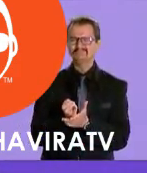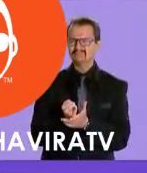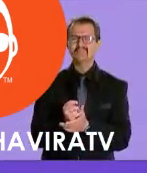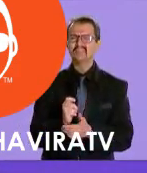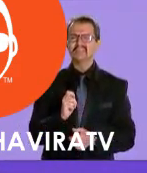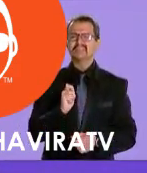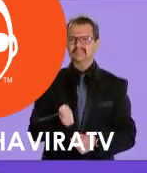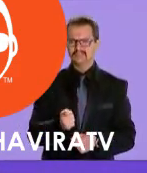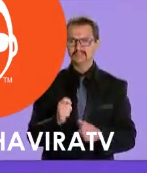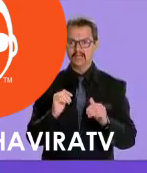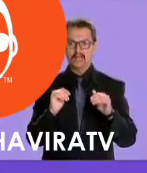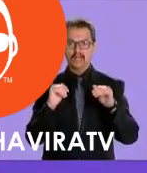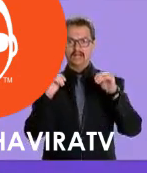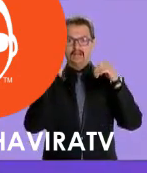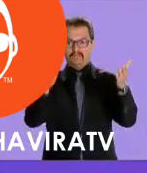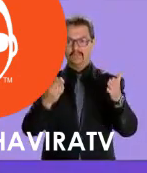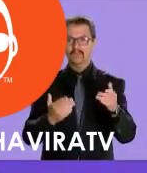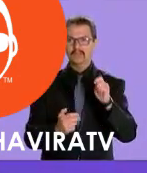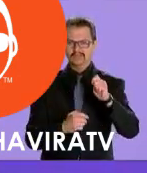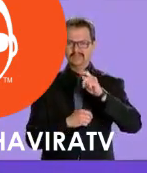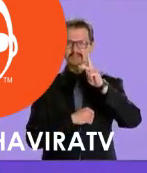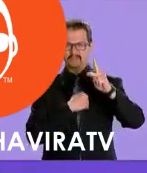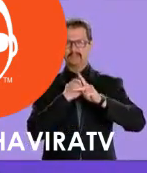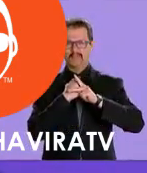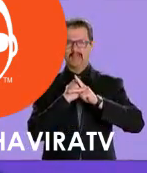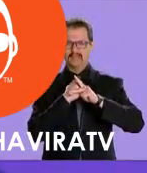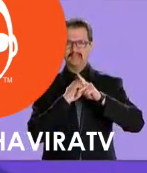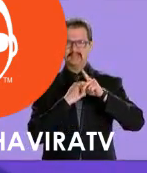gato a otro gato?